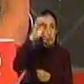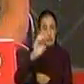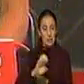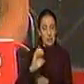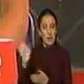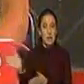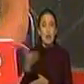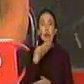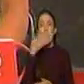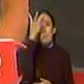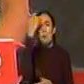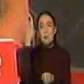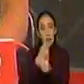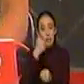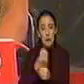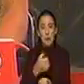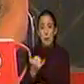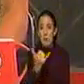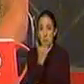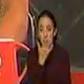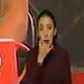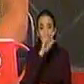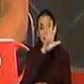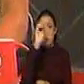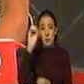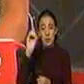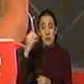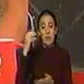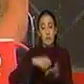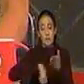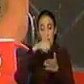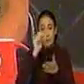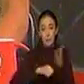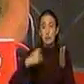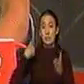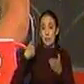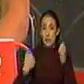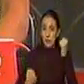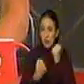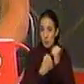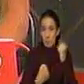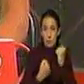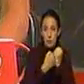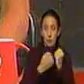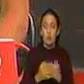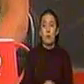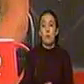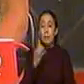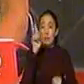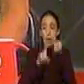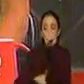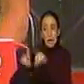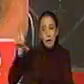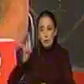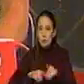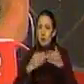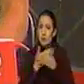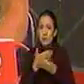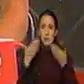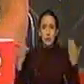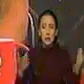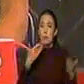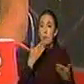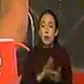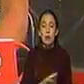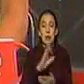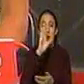de funciones. La solicitud tiene 50 firmas de respaldo. Entre las presuntas irregularidades cometidas por Tamaint está la calificación